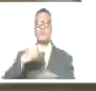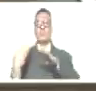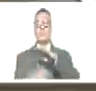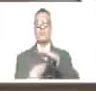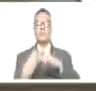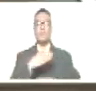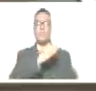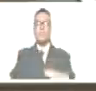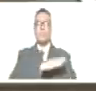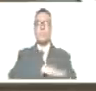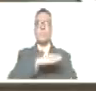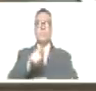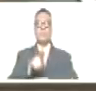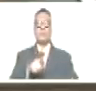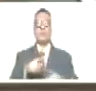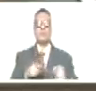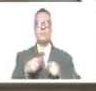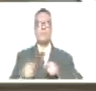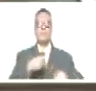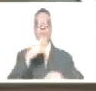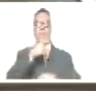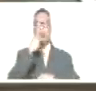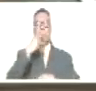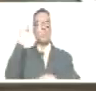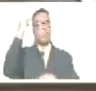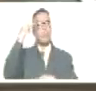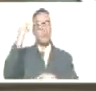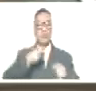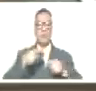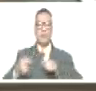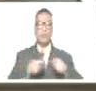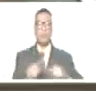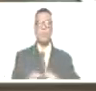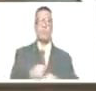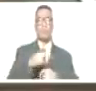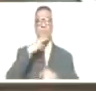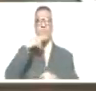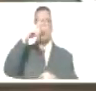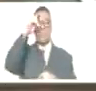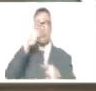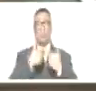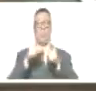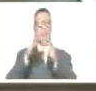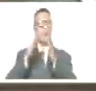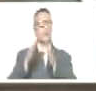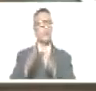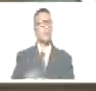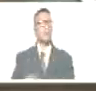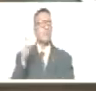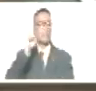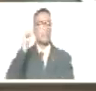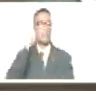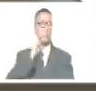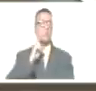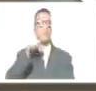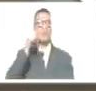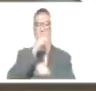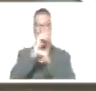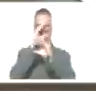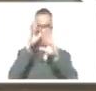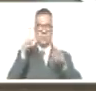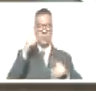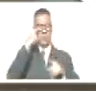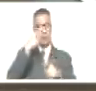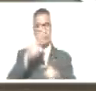su accionar político el pensamiento y acción del padre libertador Simón Bolívar, quien claramente definió en